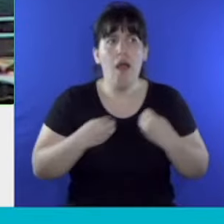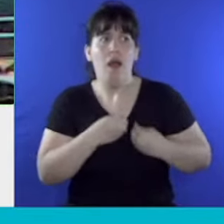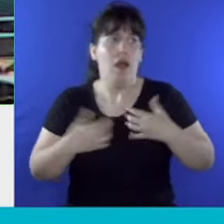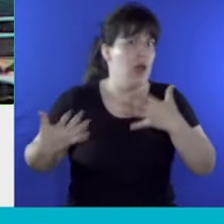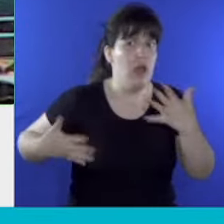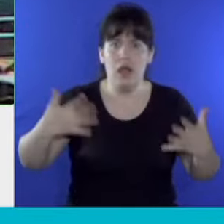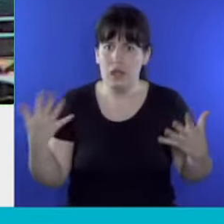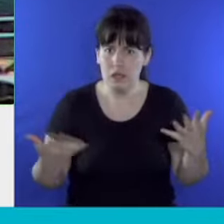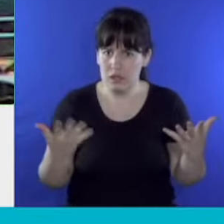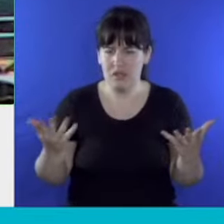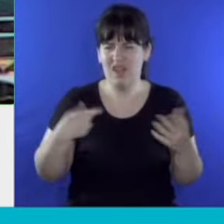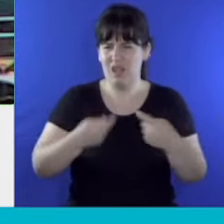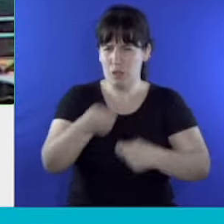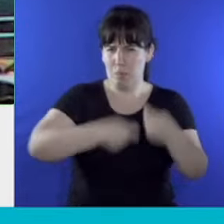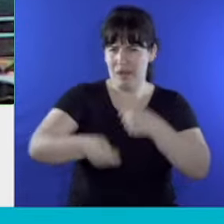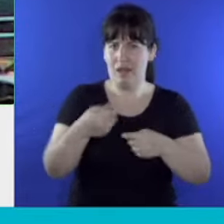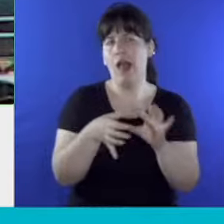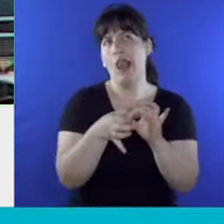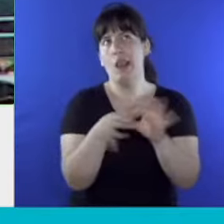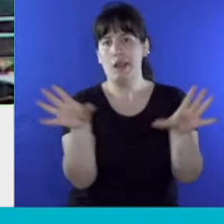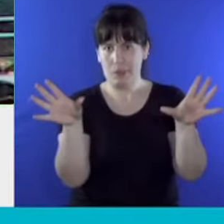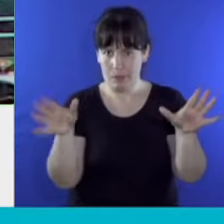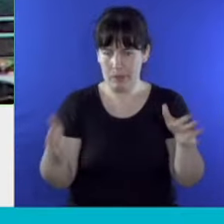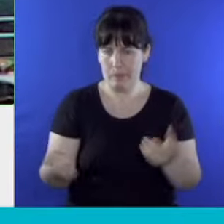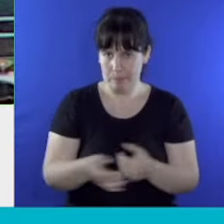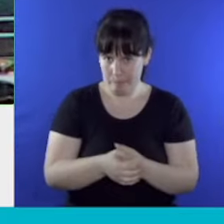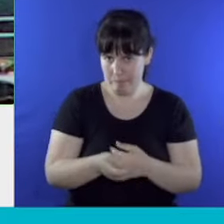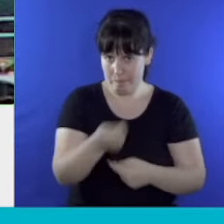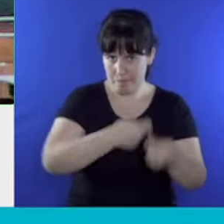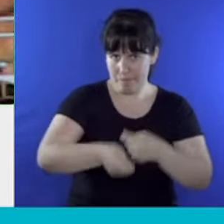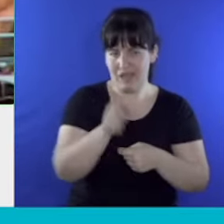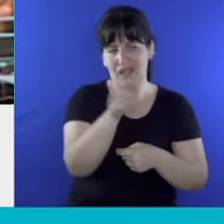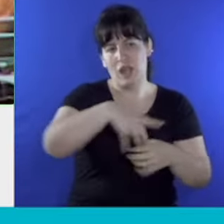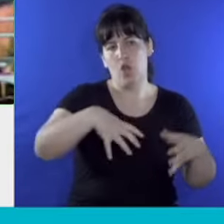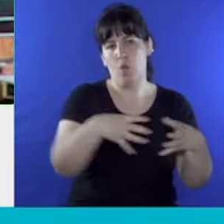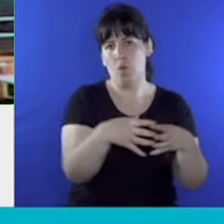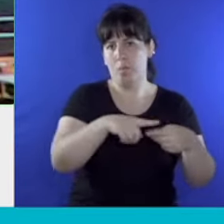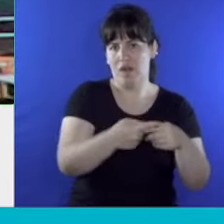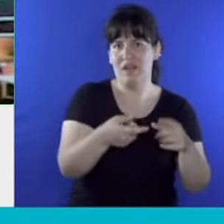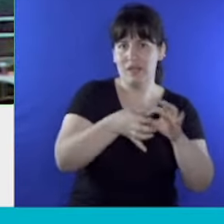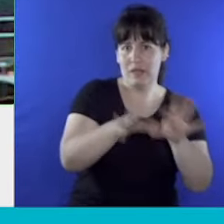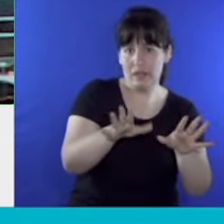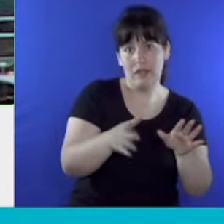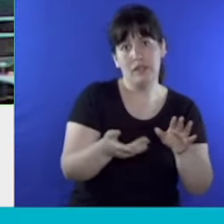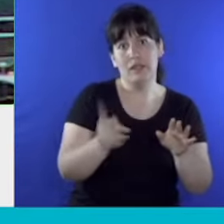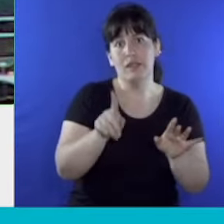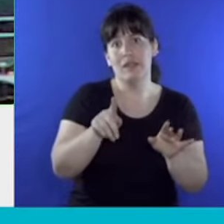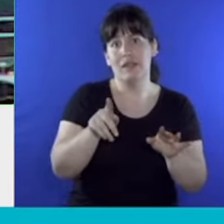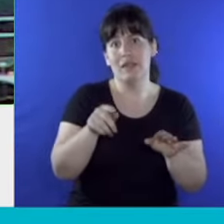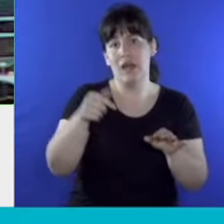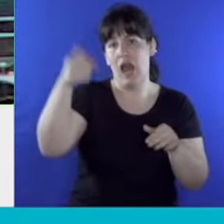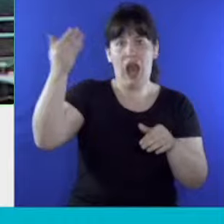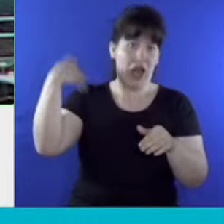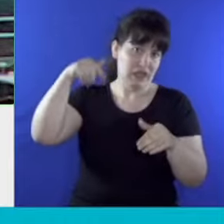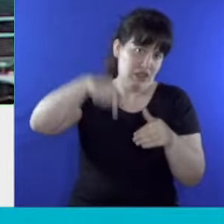sensibilidad mercado librecambista de los libertarios de antes y de los que se están sumando en esta